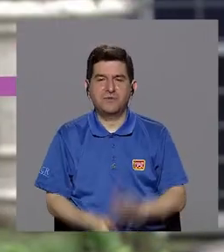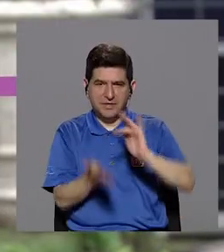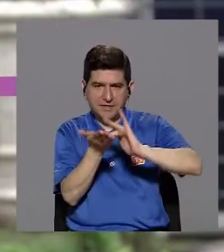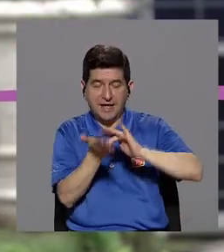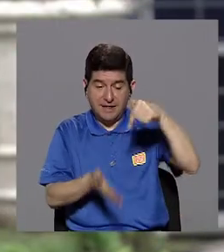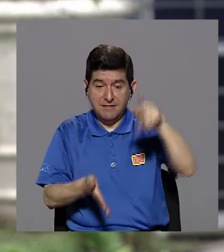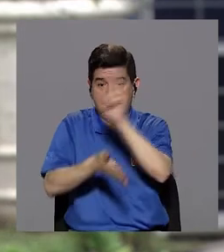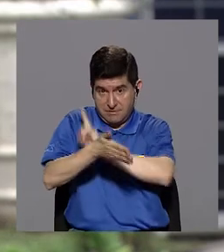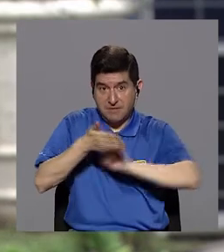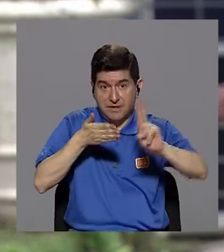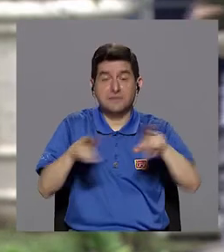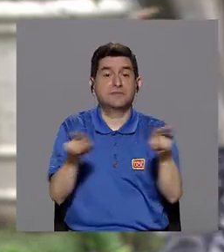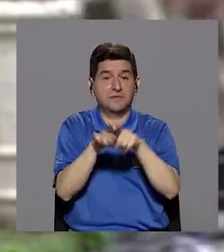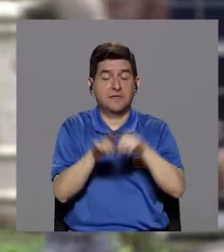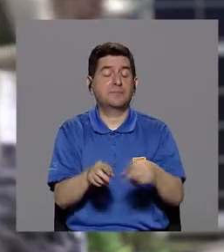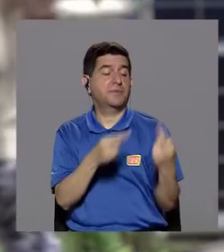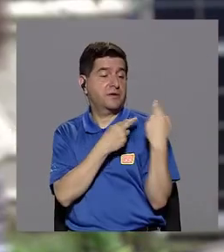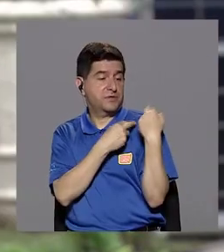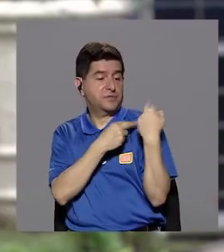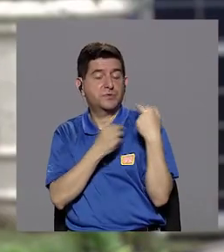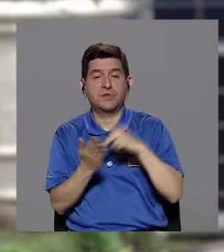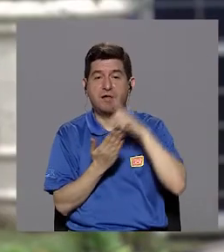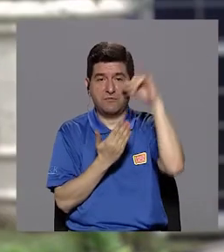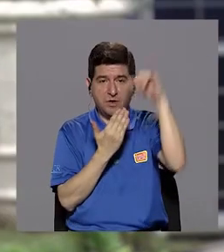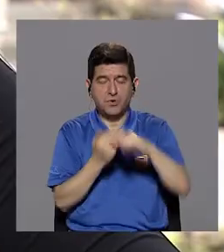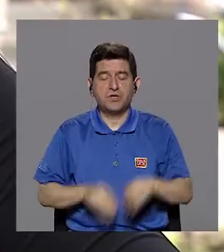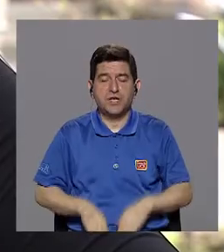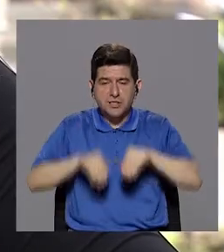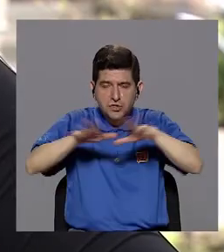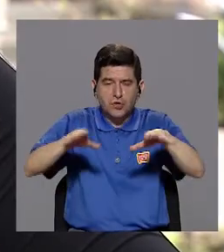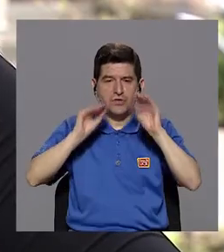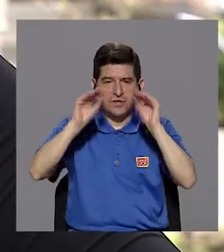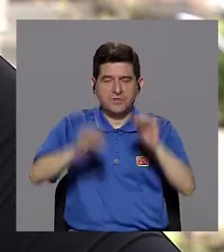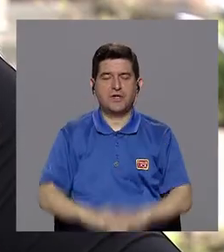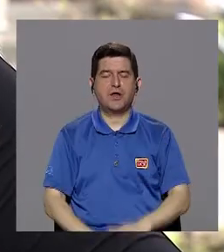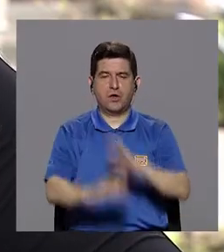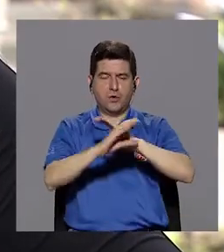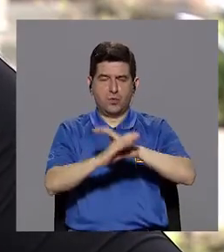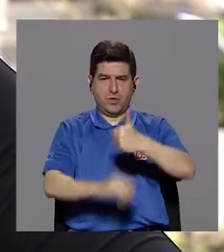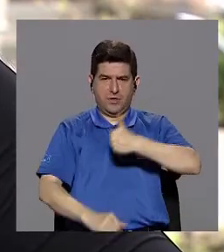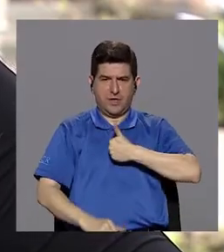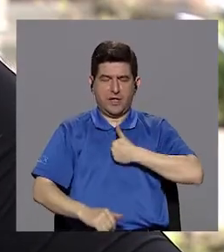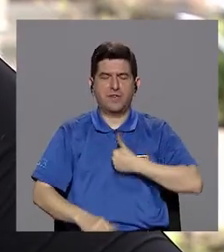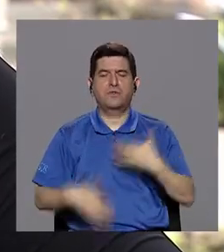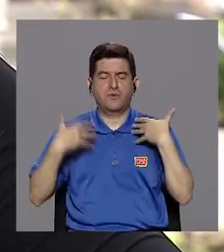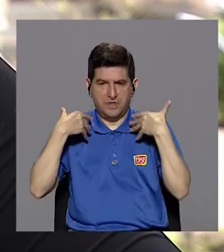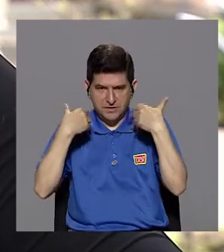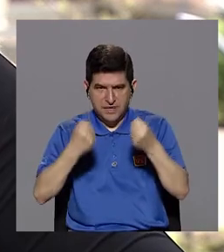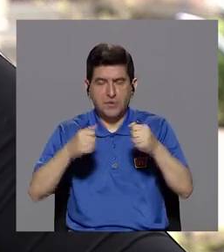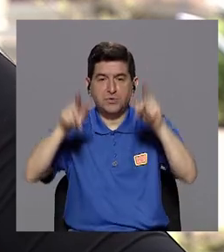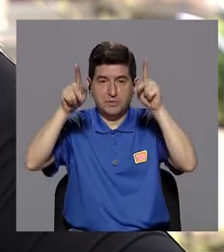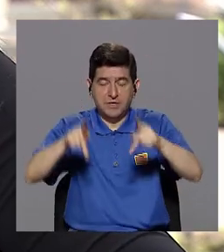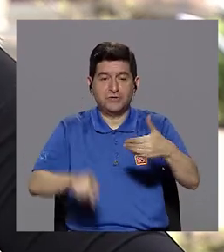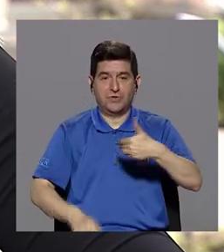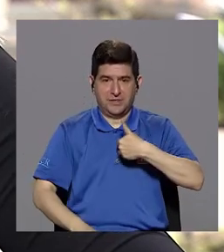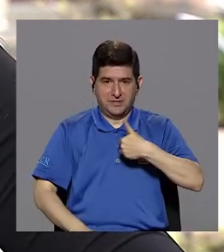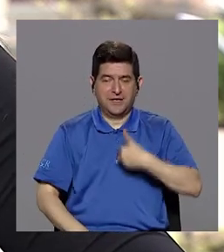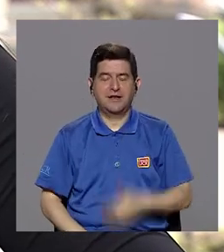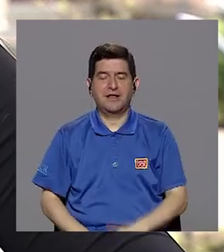nuestra universidad. Además, es la responsable del proyecto de extensión docente Autocuidado de la Salud en Personas